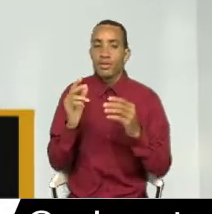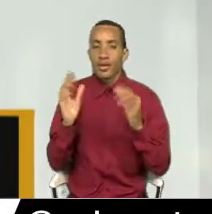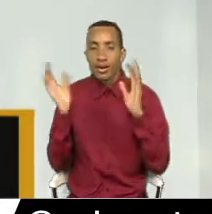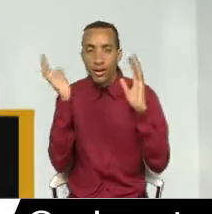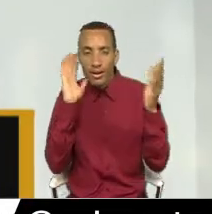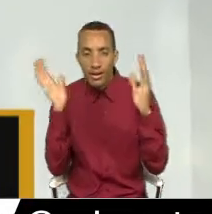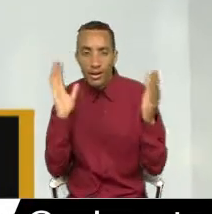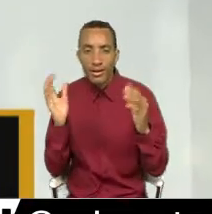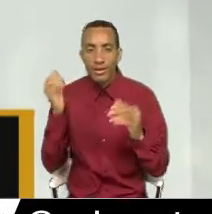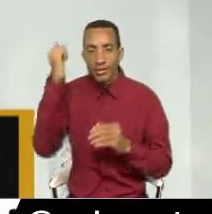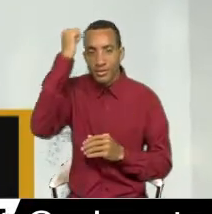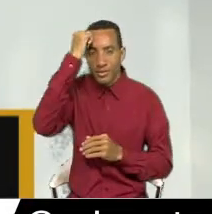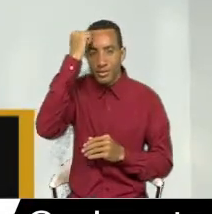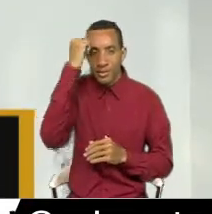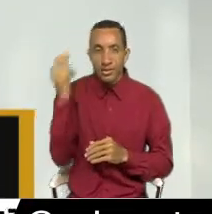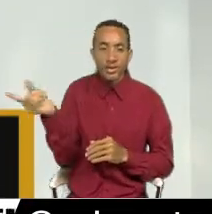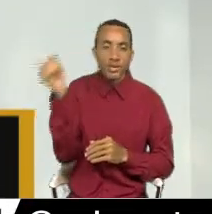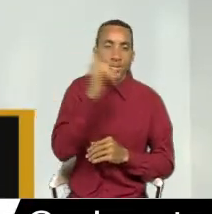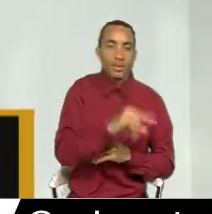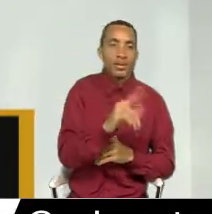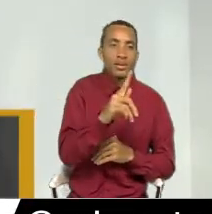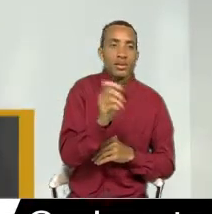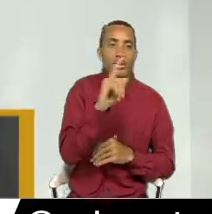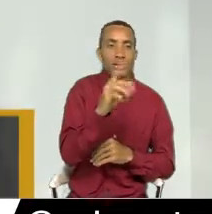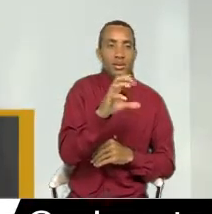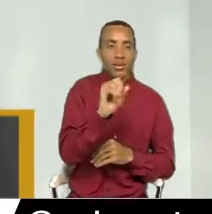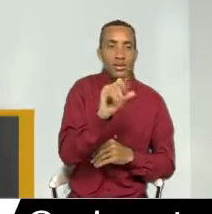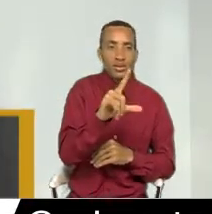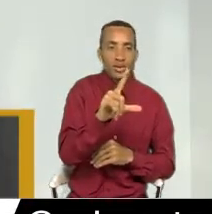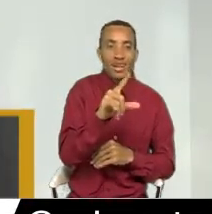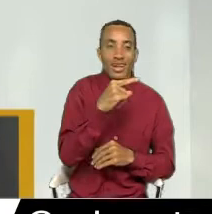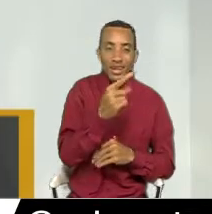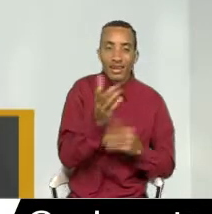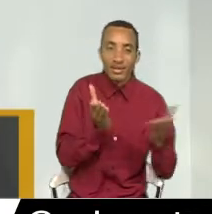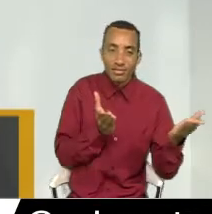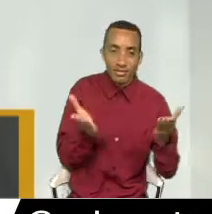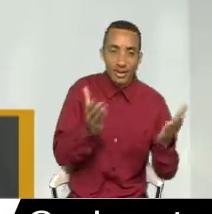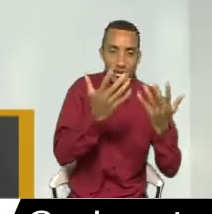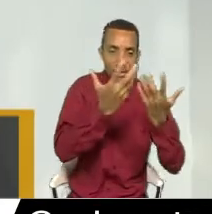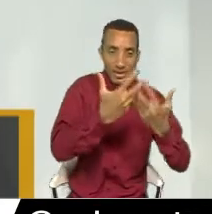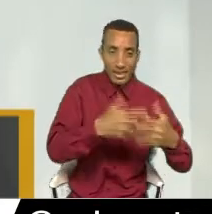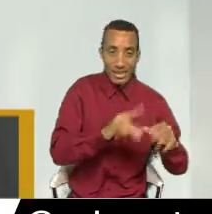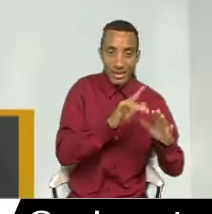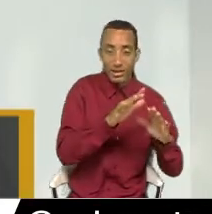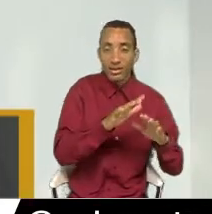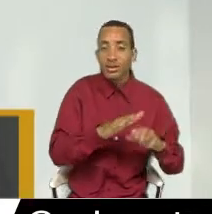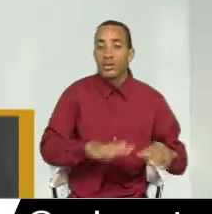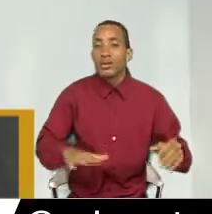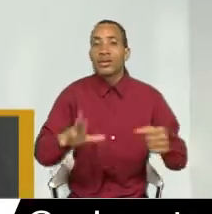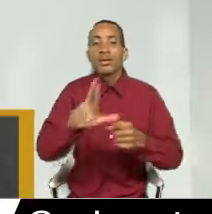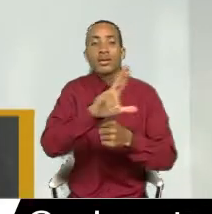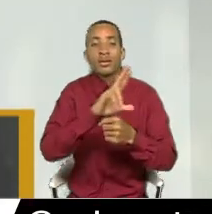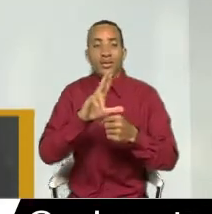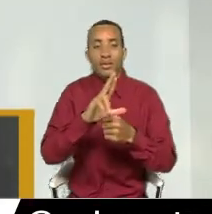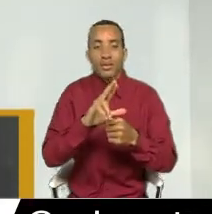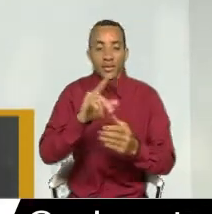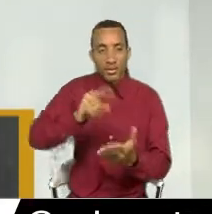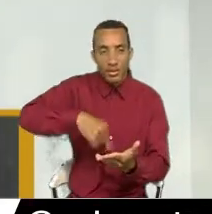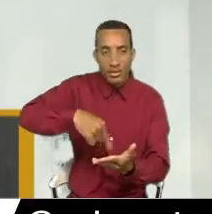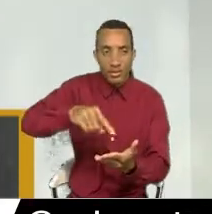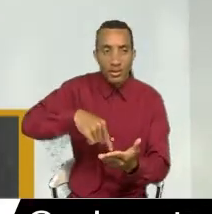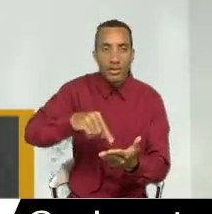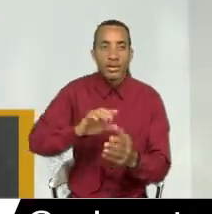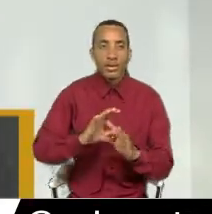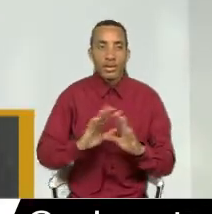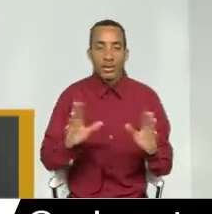Previsora y con la FOSCAL, que es la empresa que les presta el servicio de salud a ellos en la región, porque eso es un contrato que hacen de